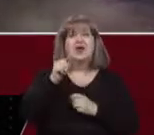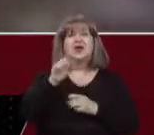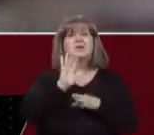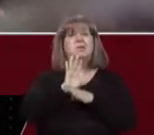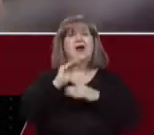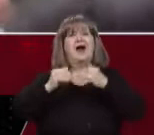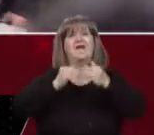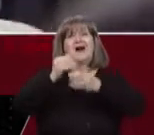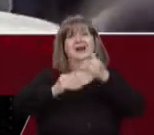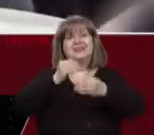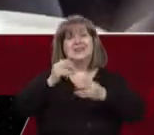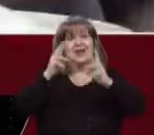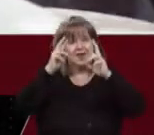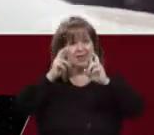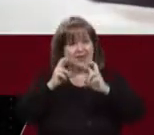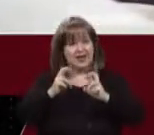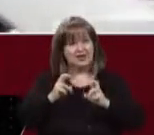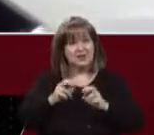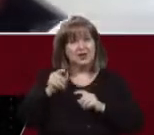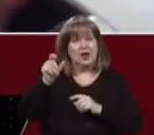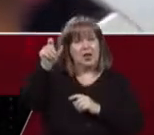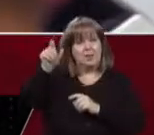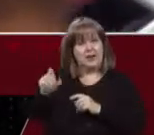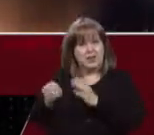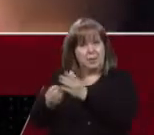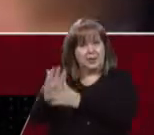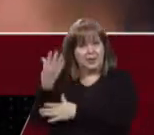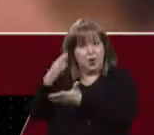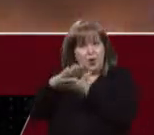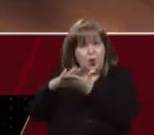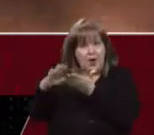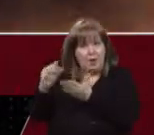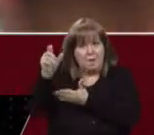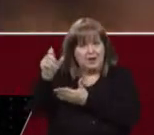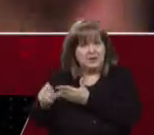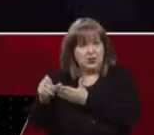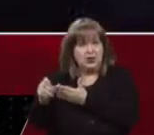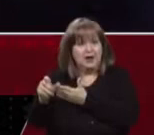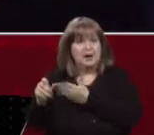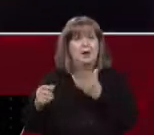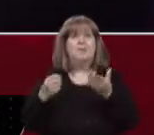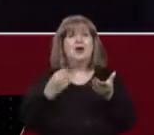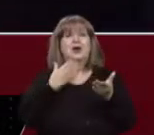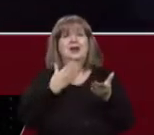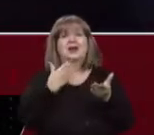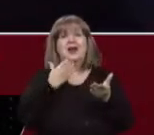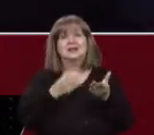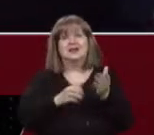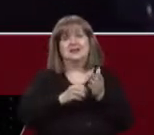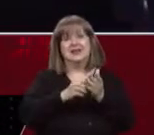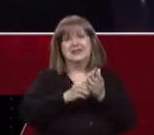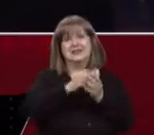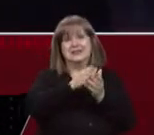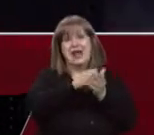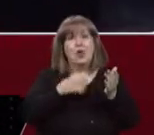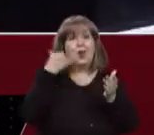la investigación. Ahora surge este nuevo nombre dentro de los tantos que han surgido a lo largo de este mes,